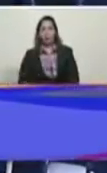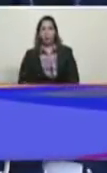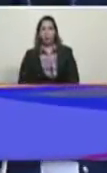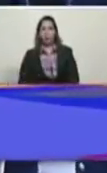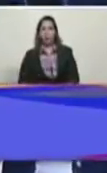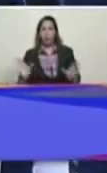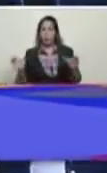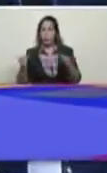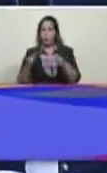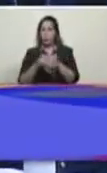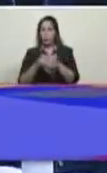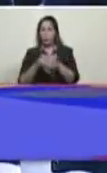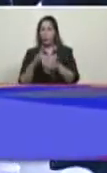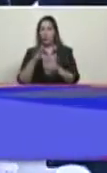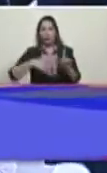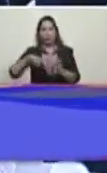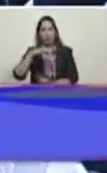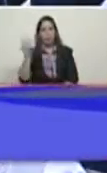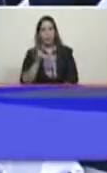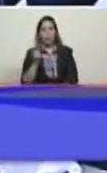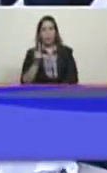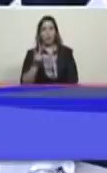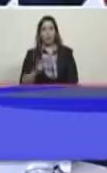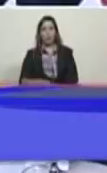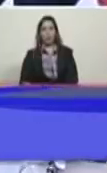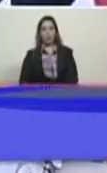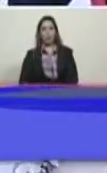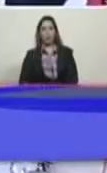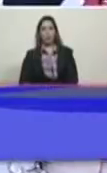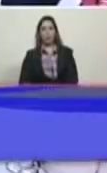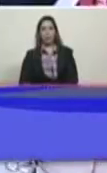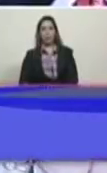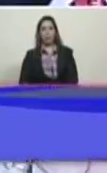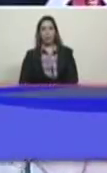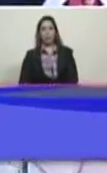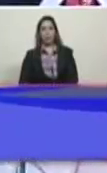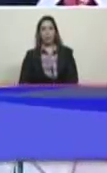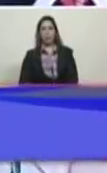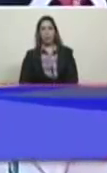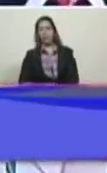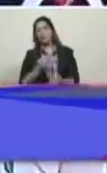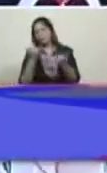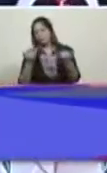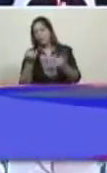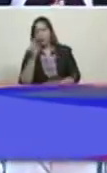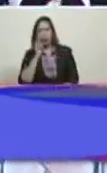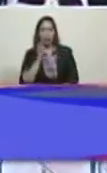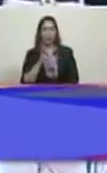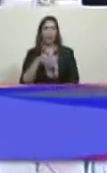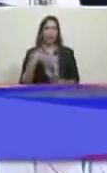conjuntas a lo largo y ancho del territorio. Ya lo veíamos en el video